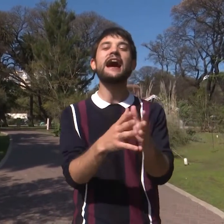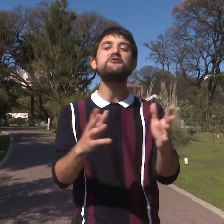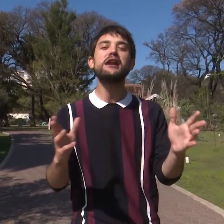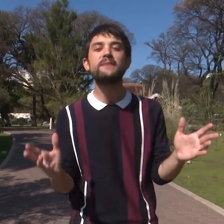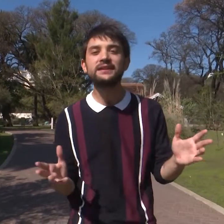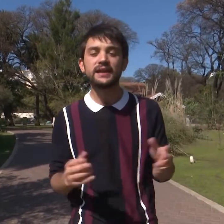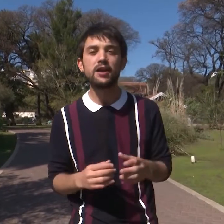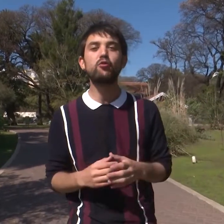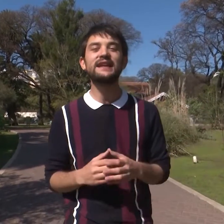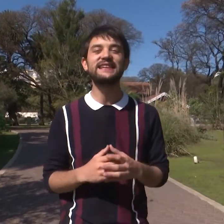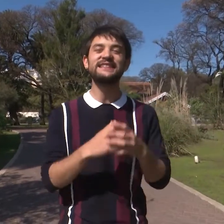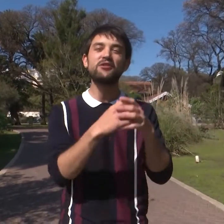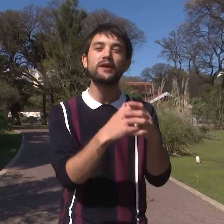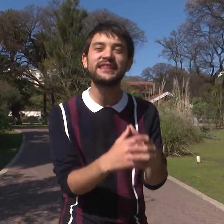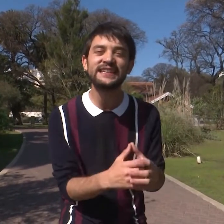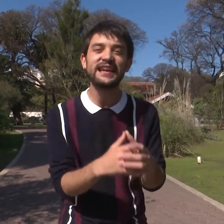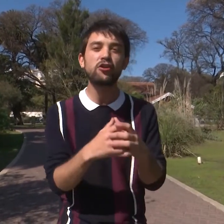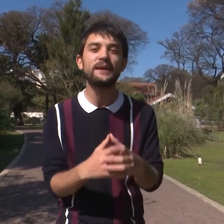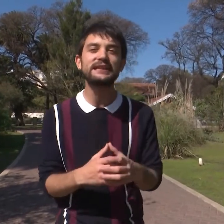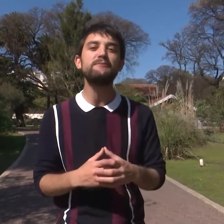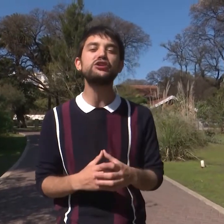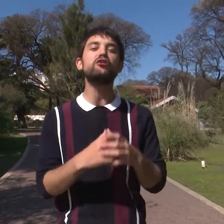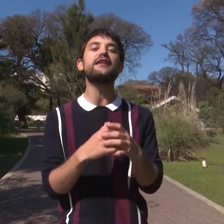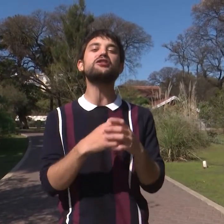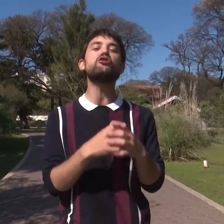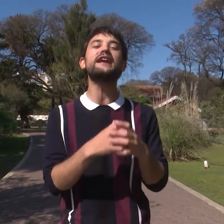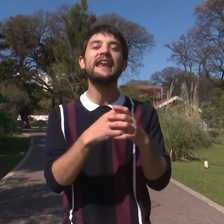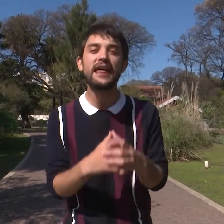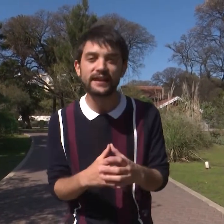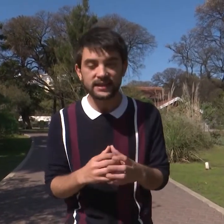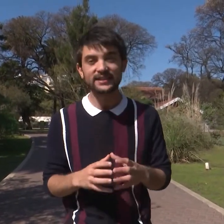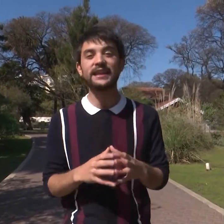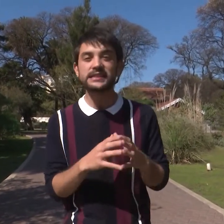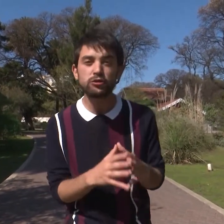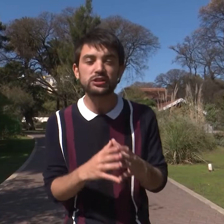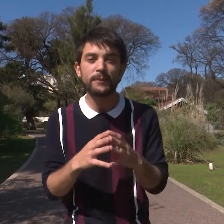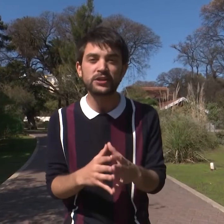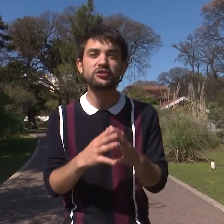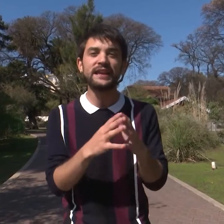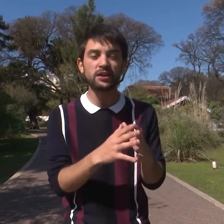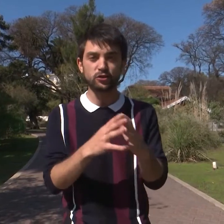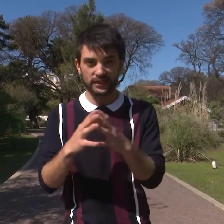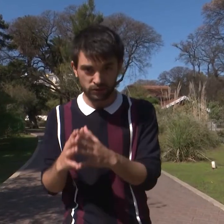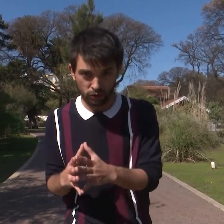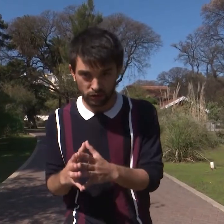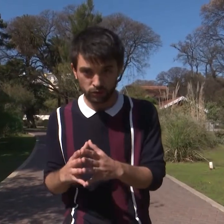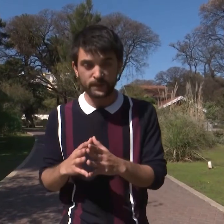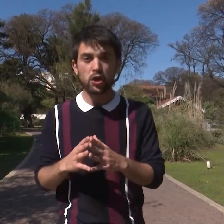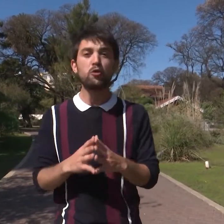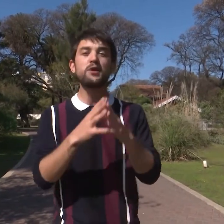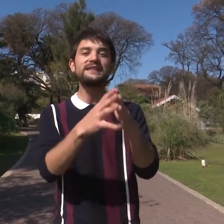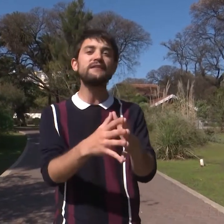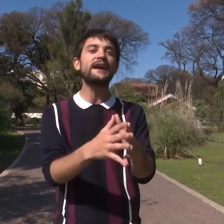generaron anualmente unas 53,6 millones de toneladas de residuos, aparatos eléctricos y